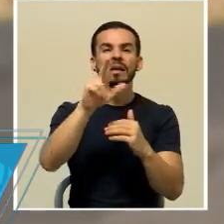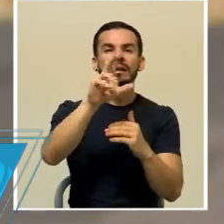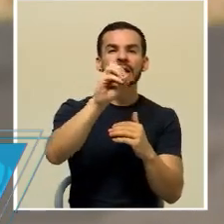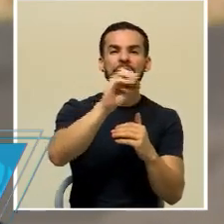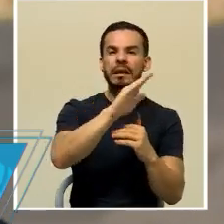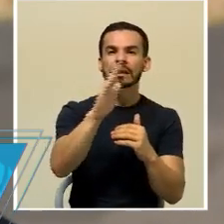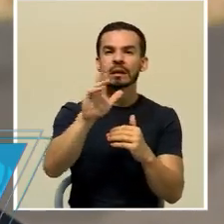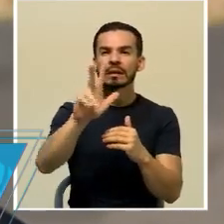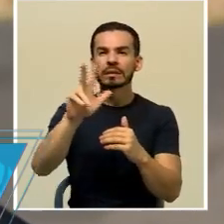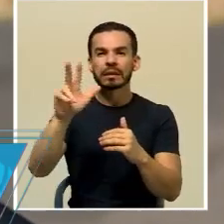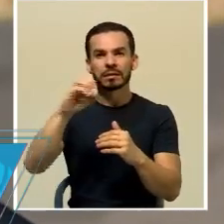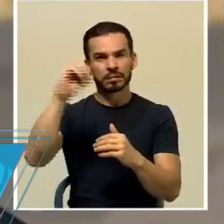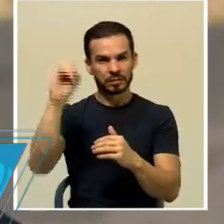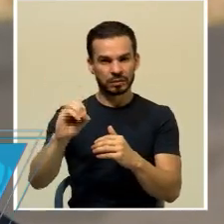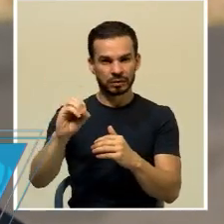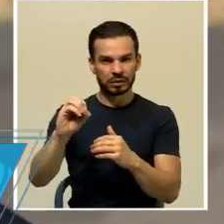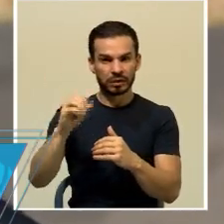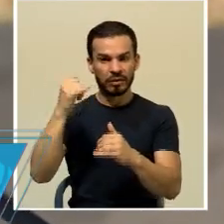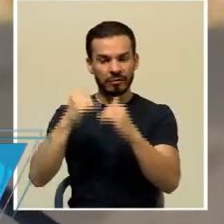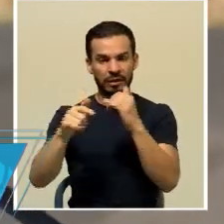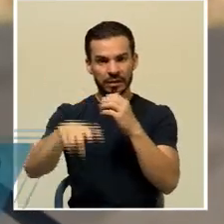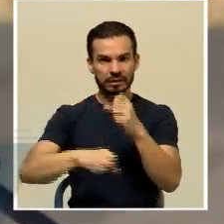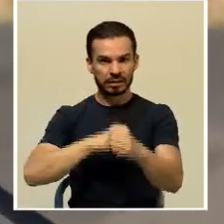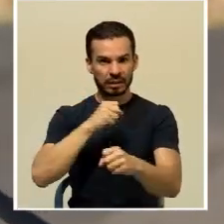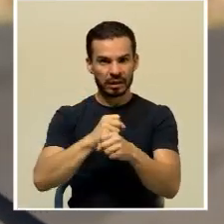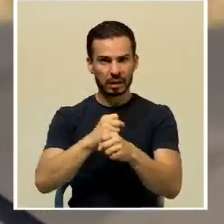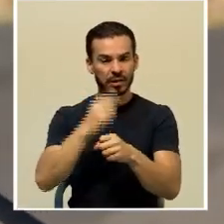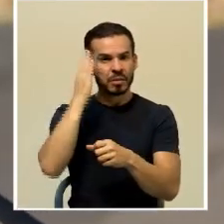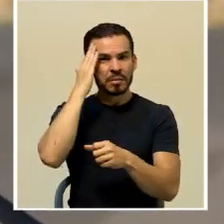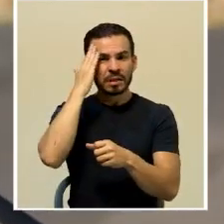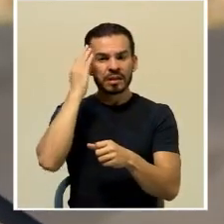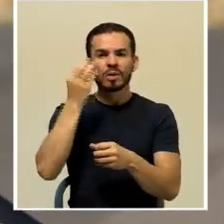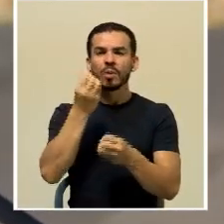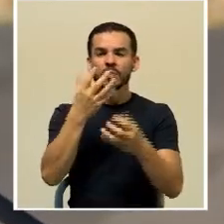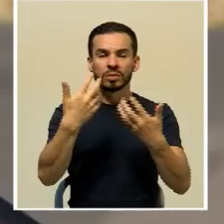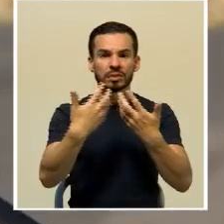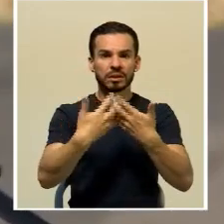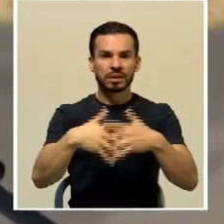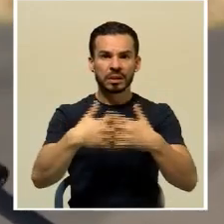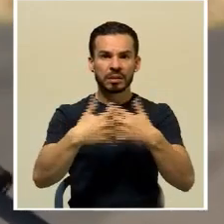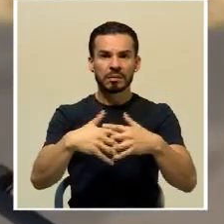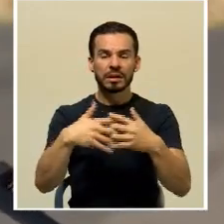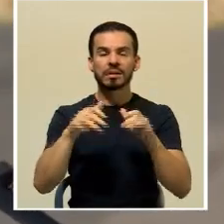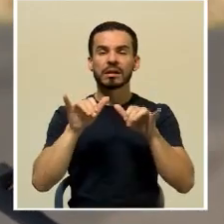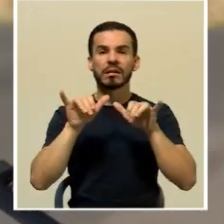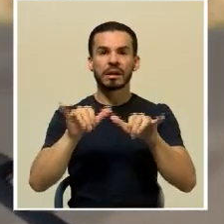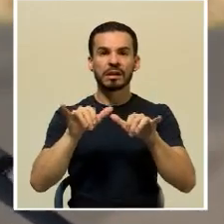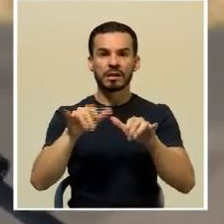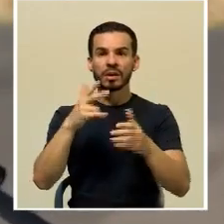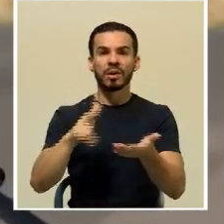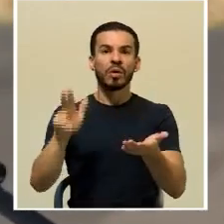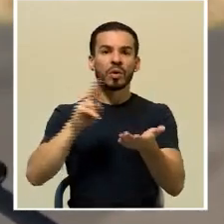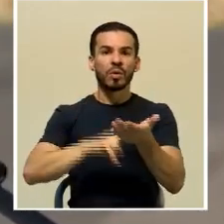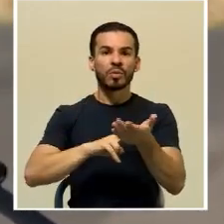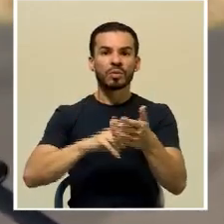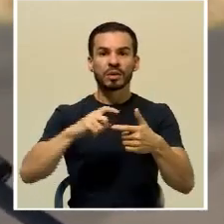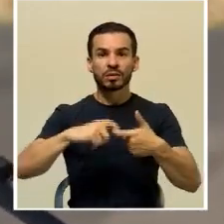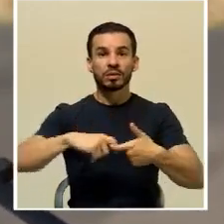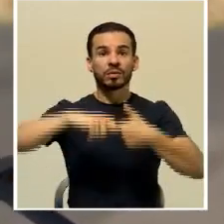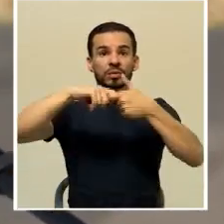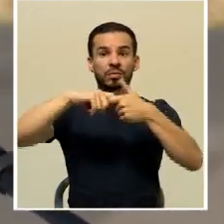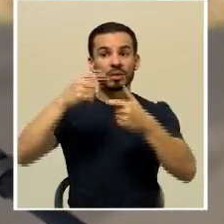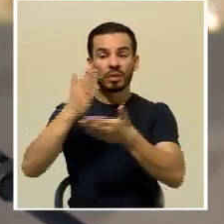el 30 y el 33%. Eso considerando que muchas empresas van a mantener sus contratos suspendidos